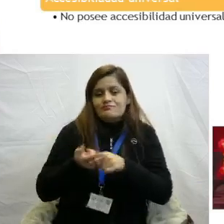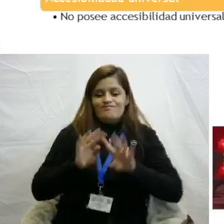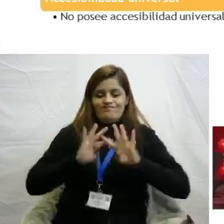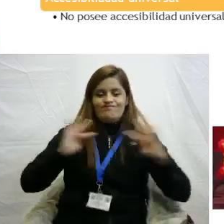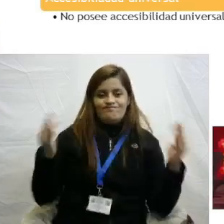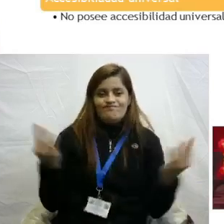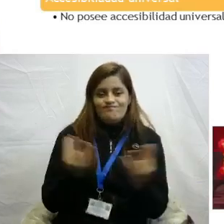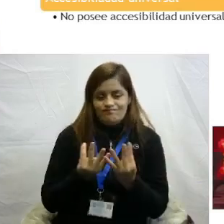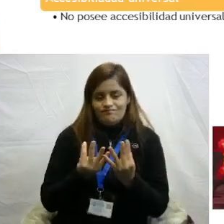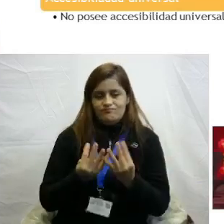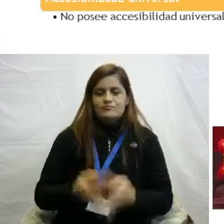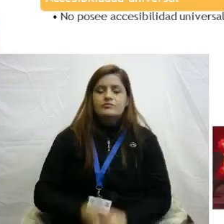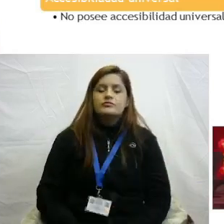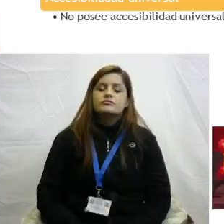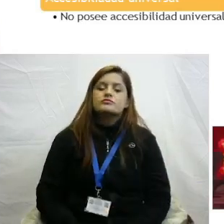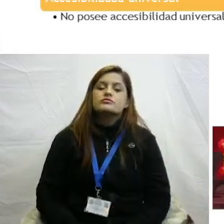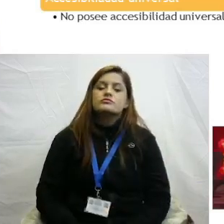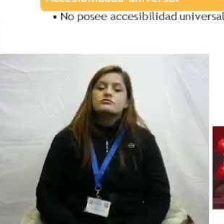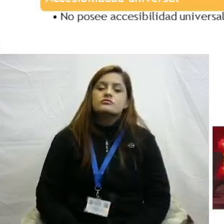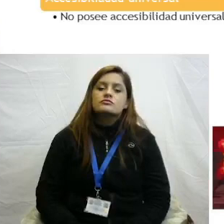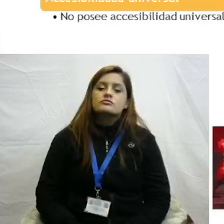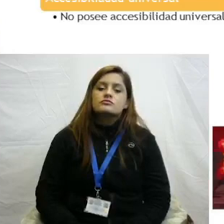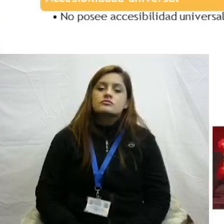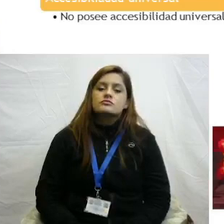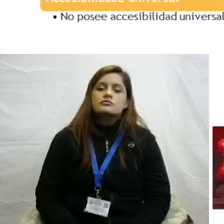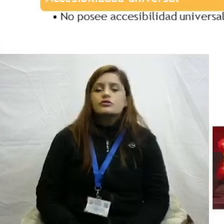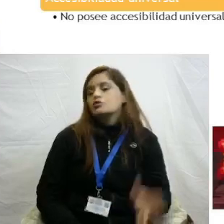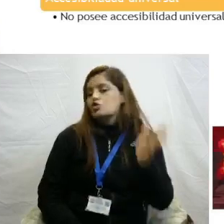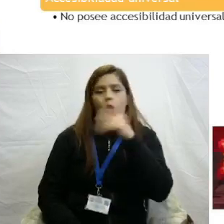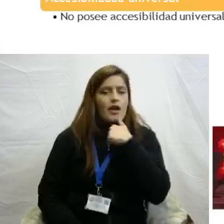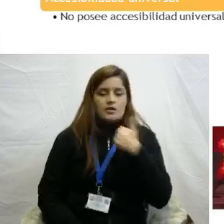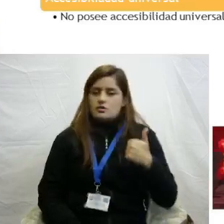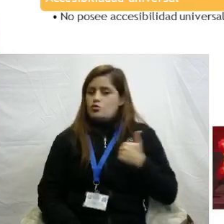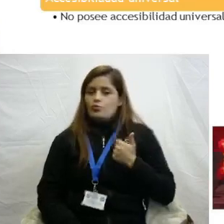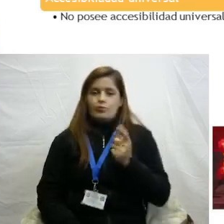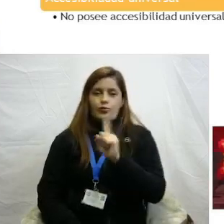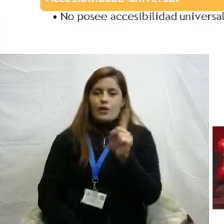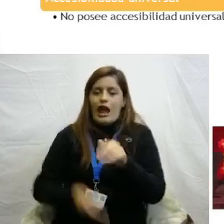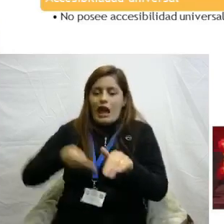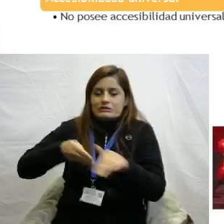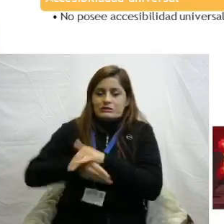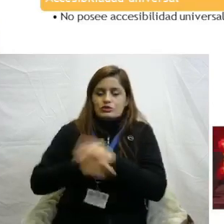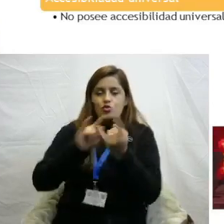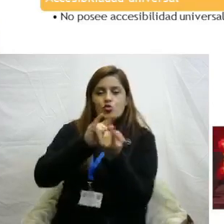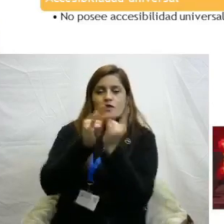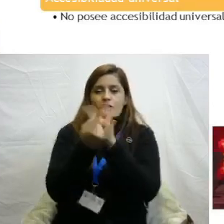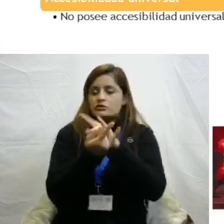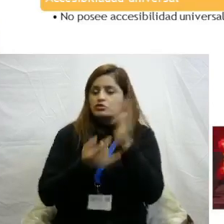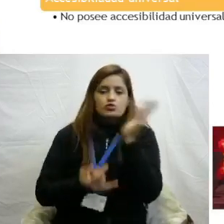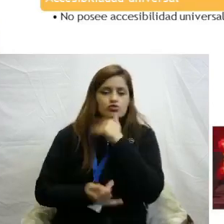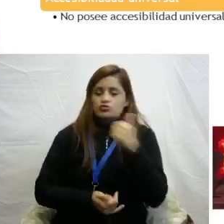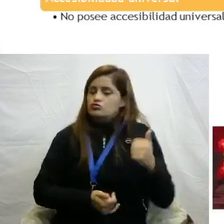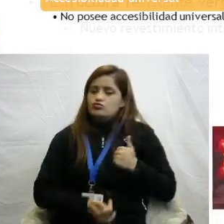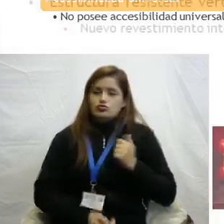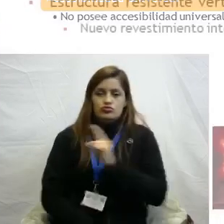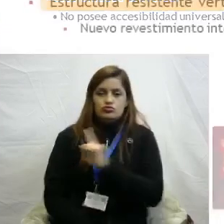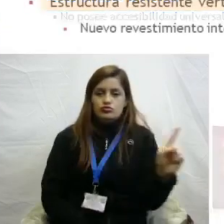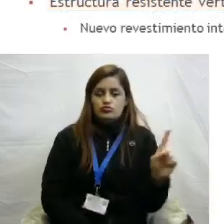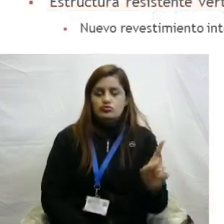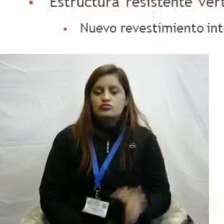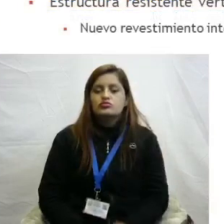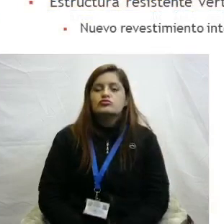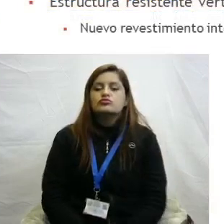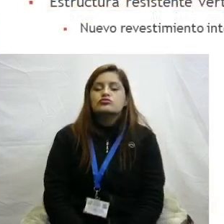proteger mientras tanto, y la accesibilidad universal obviamente no está presente porque los baños ya prácticamente no